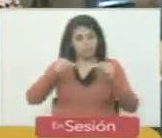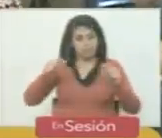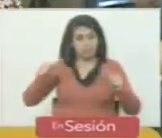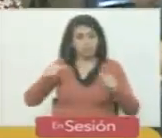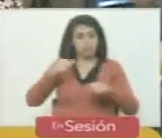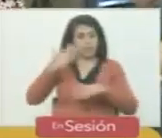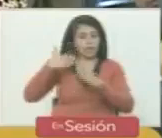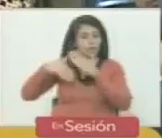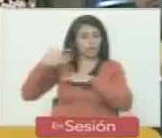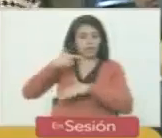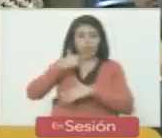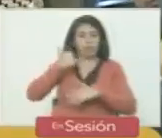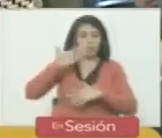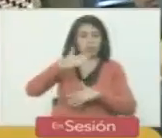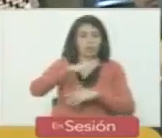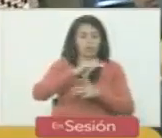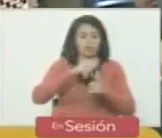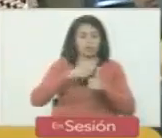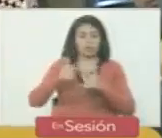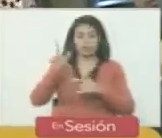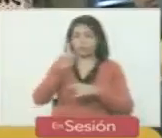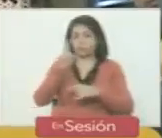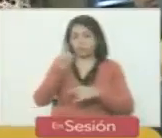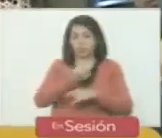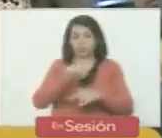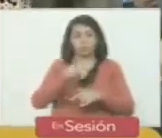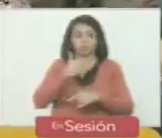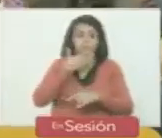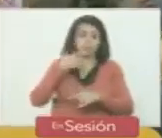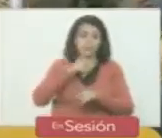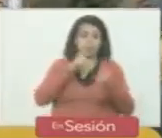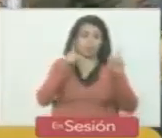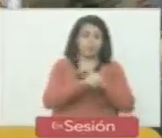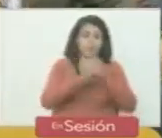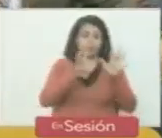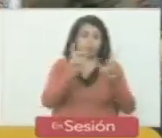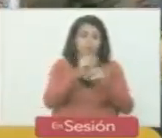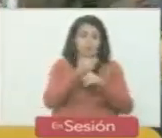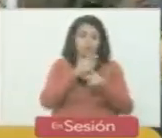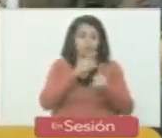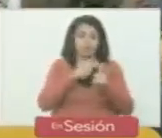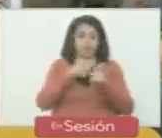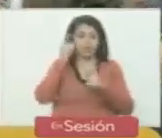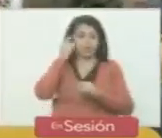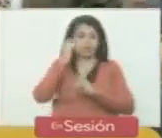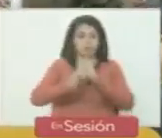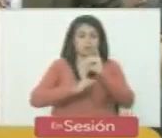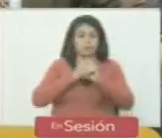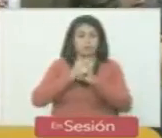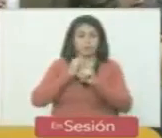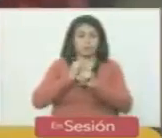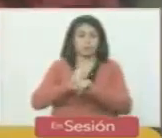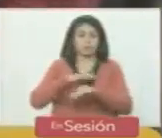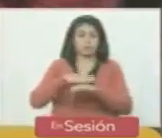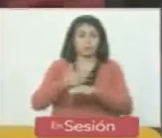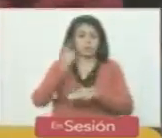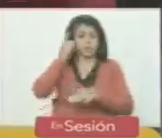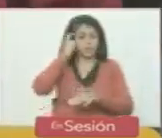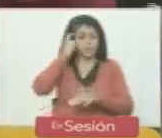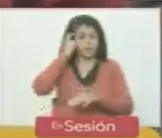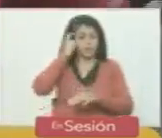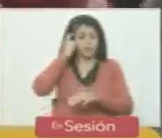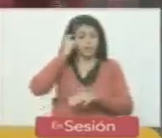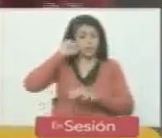nuestros antepasados. Y por eso nosotros optamos por el 9 de agosto como Día Internacional, porque fue el día